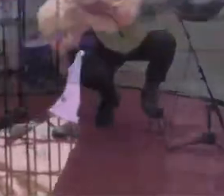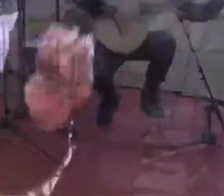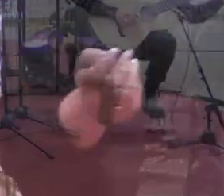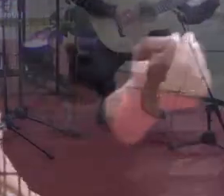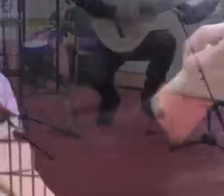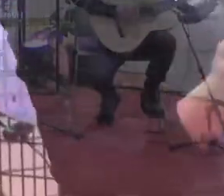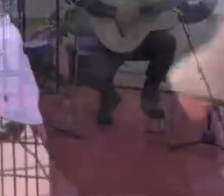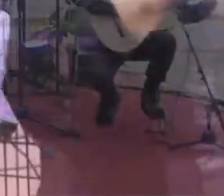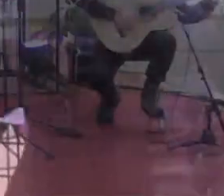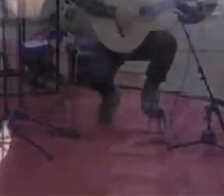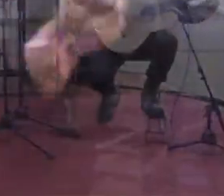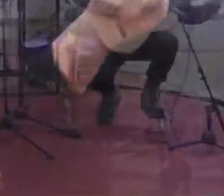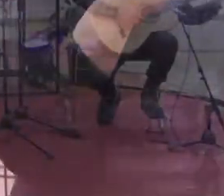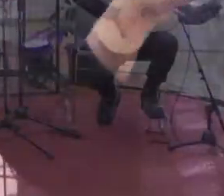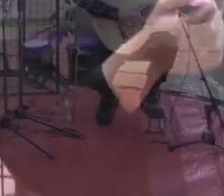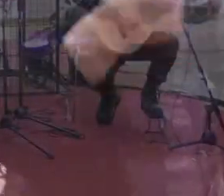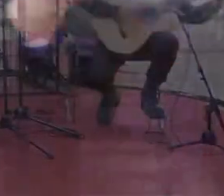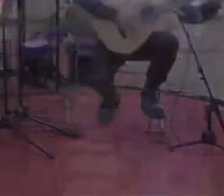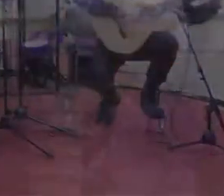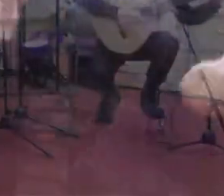para desaparecer